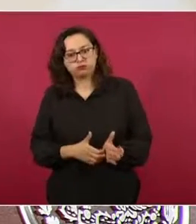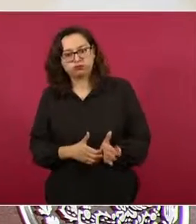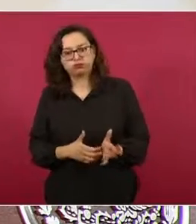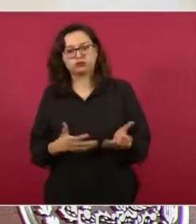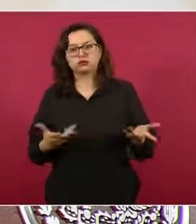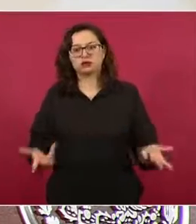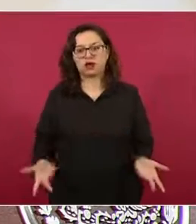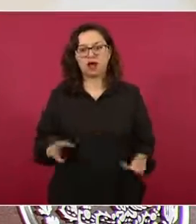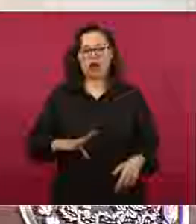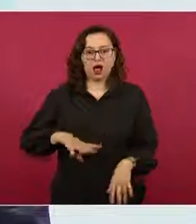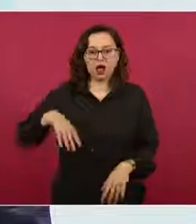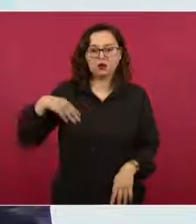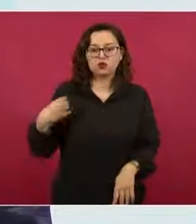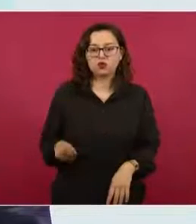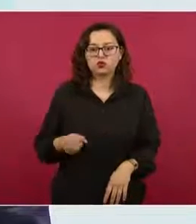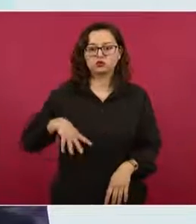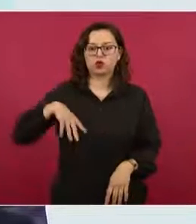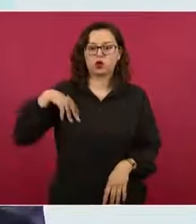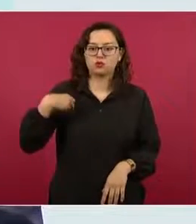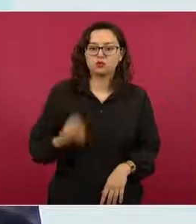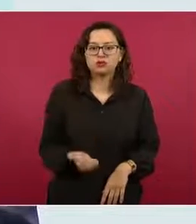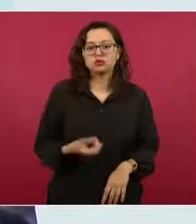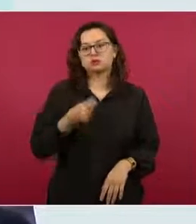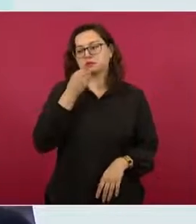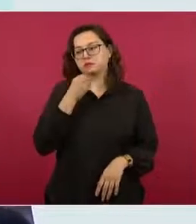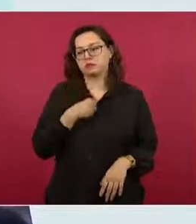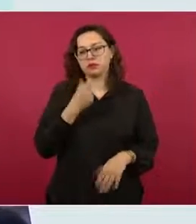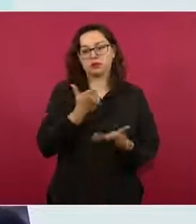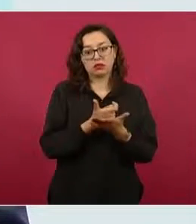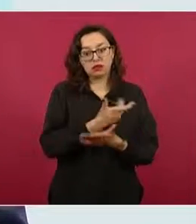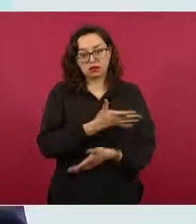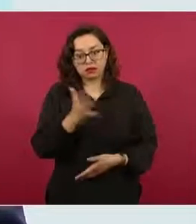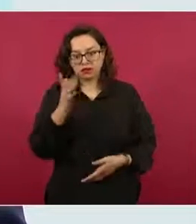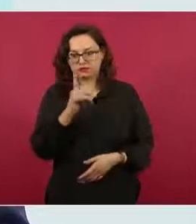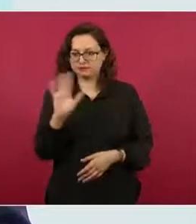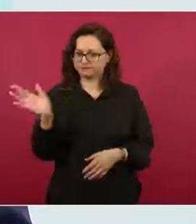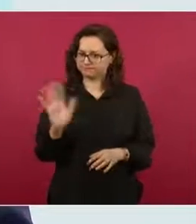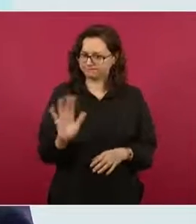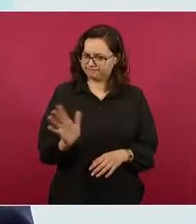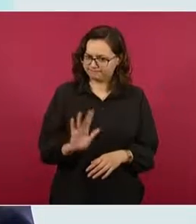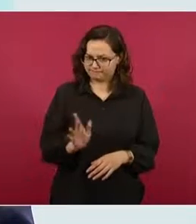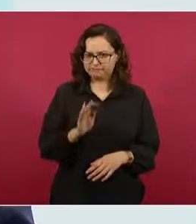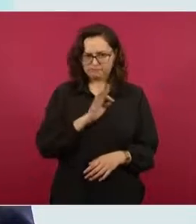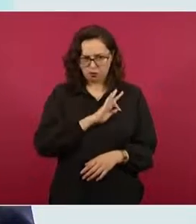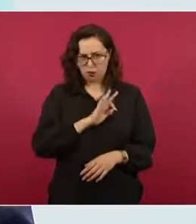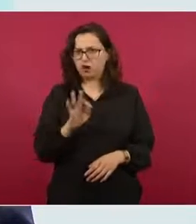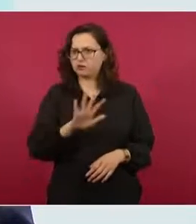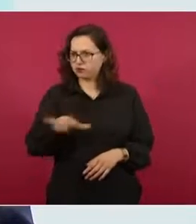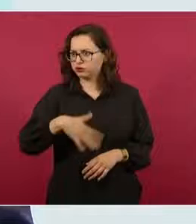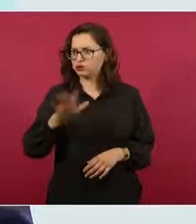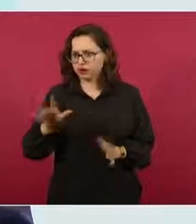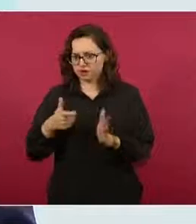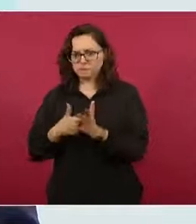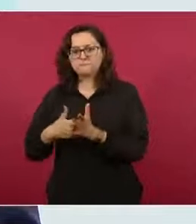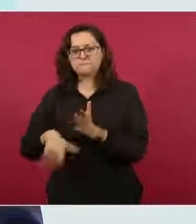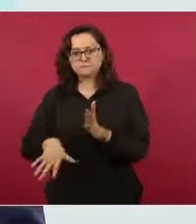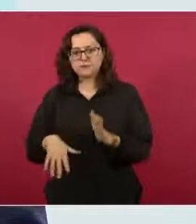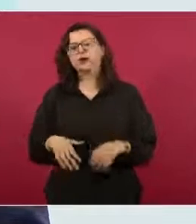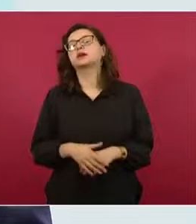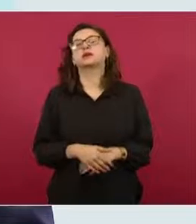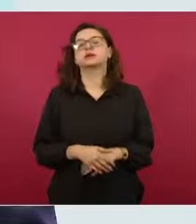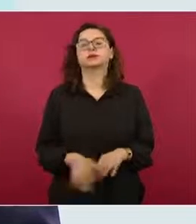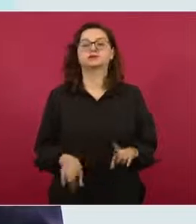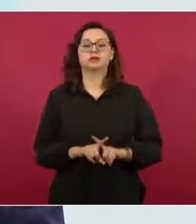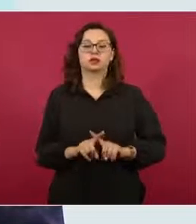ser víctimas de un proceso inflacionario. La Casa Ley en Saltillo, Coahuila, en